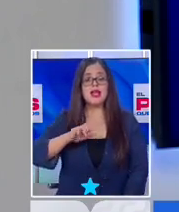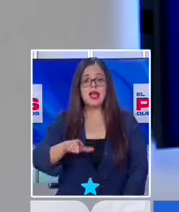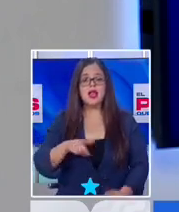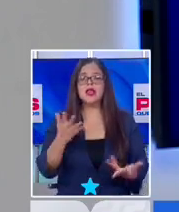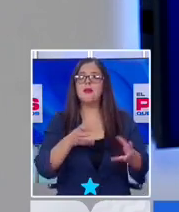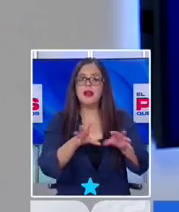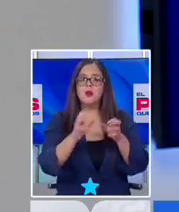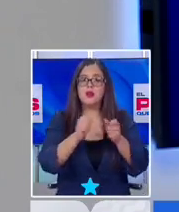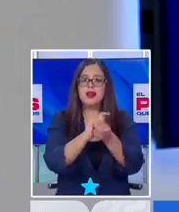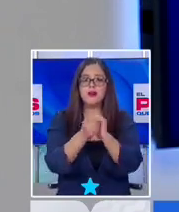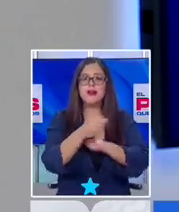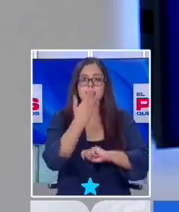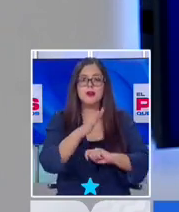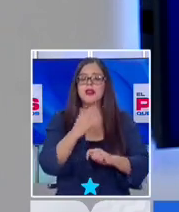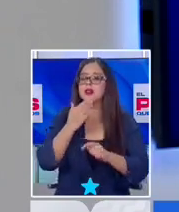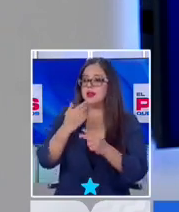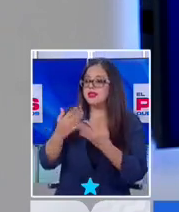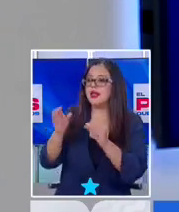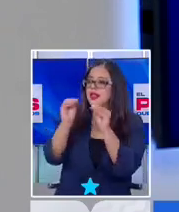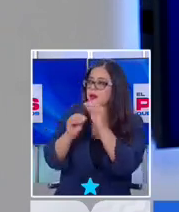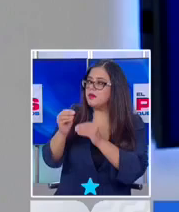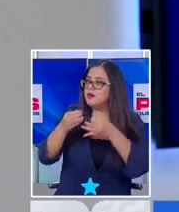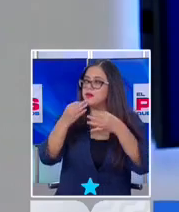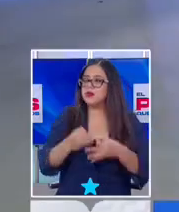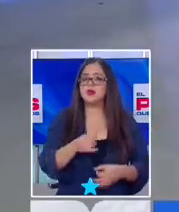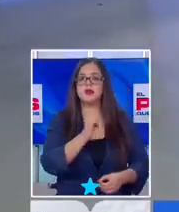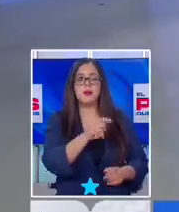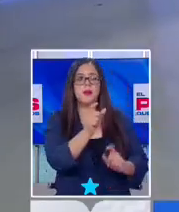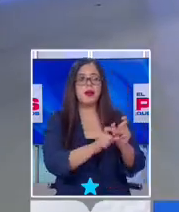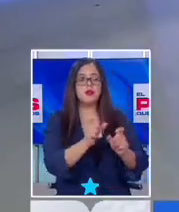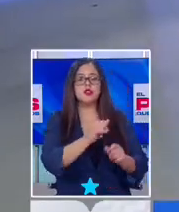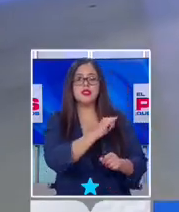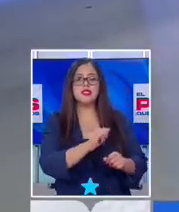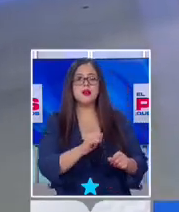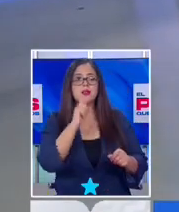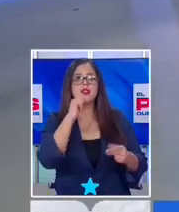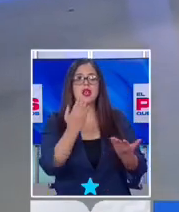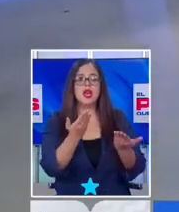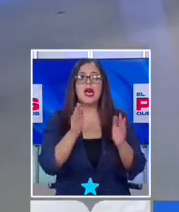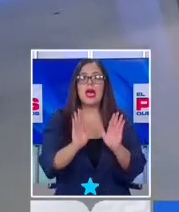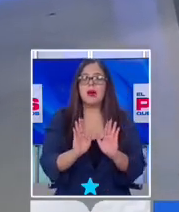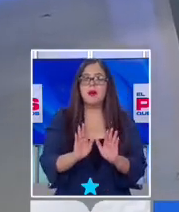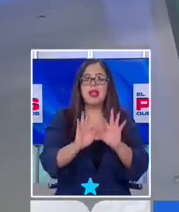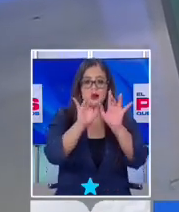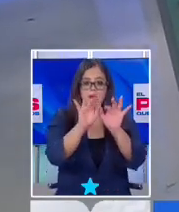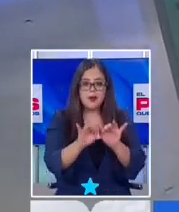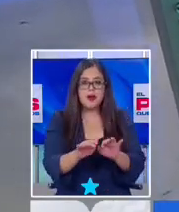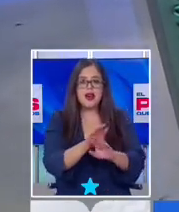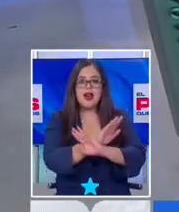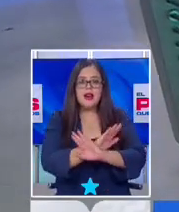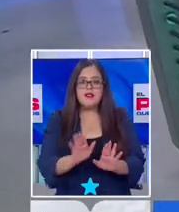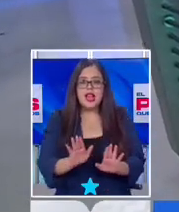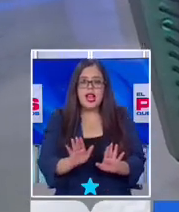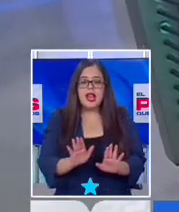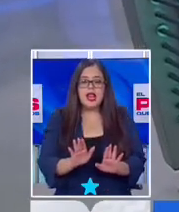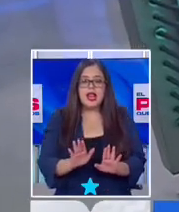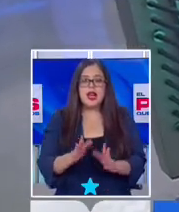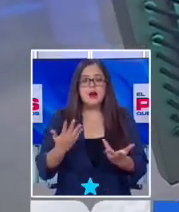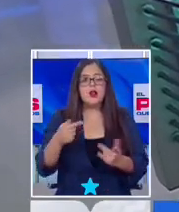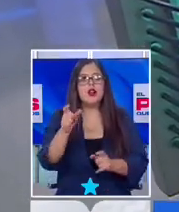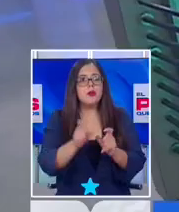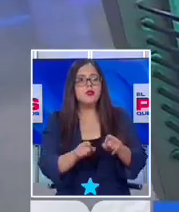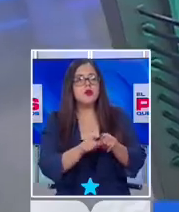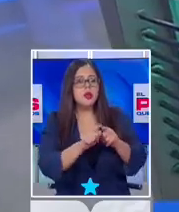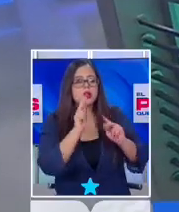inevitable tomando posiciones de gabón pero para la ciudadanía siempre se dice bueno esperar el texto final lo que pasa que igual la ciudadanía se informa de las